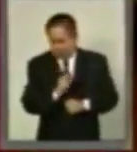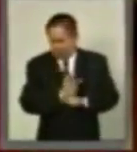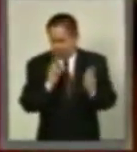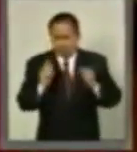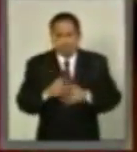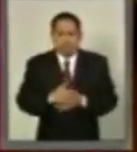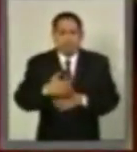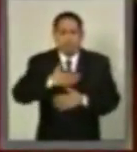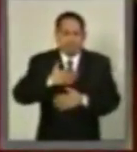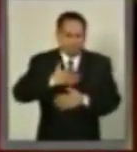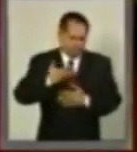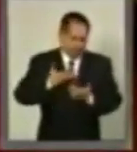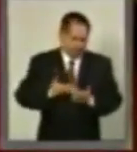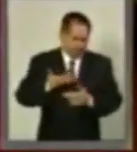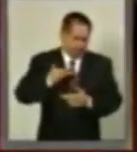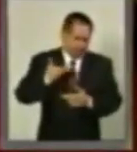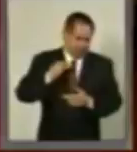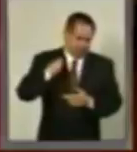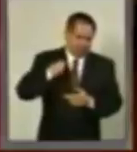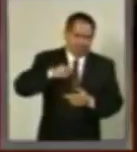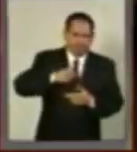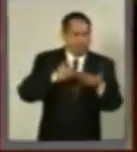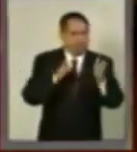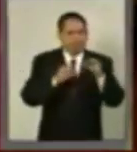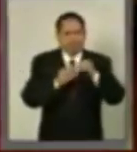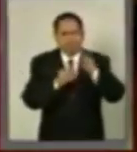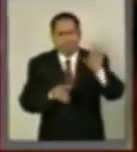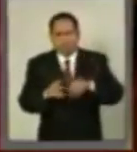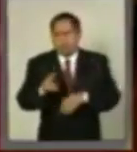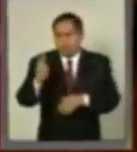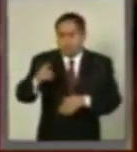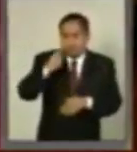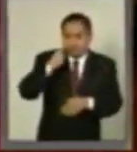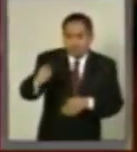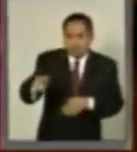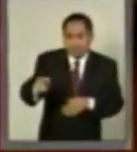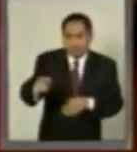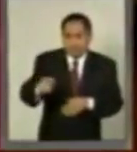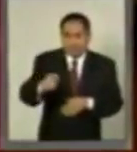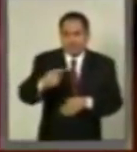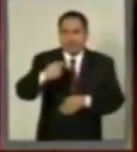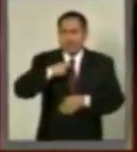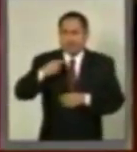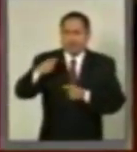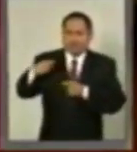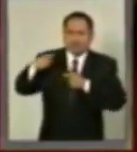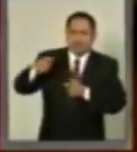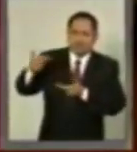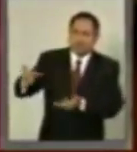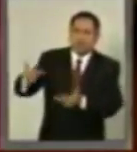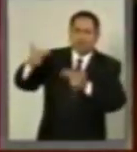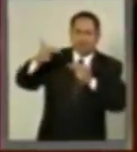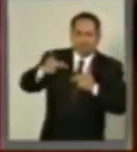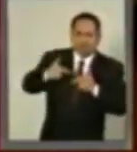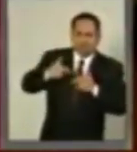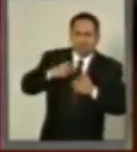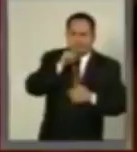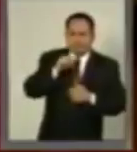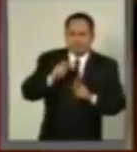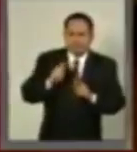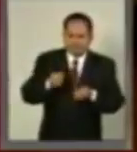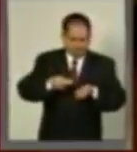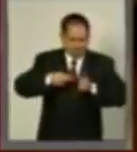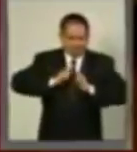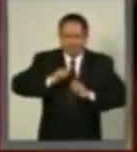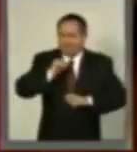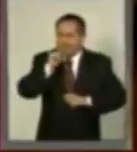Lo que tengo es público. Por cierto, a mí no me heredaron ni me han donado absolutamente